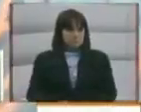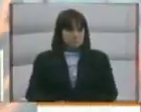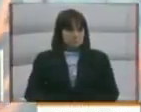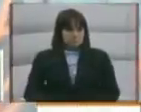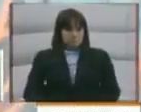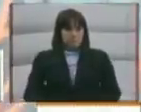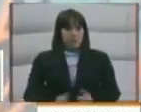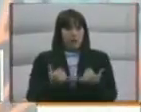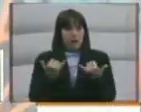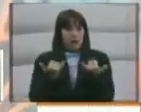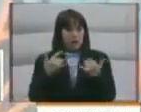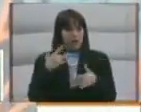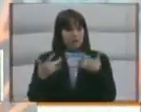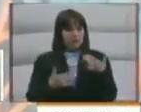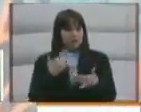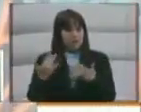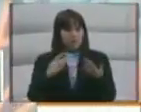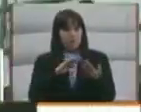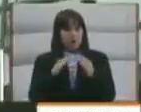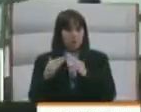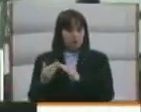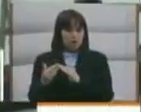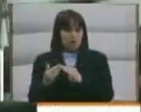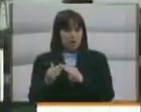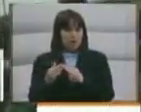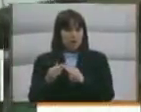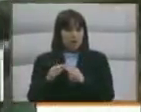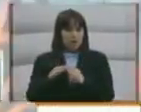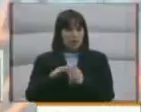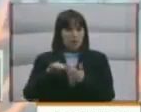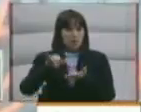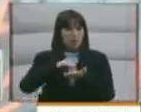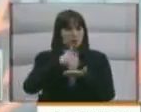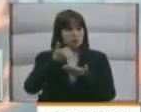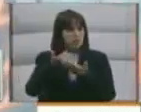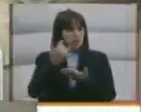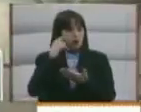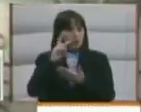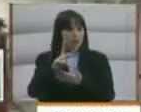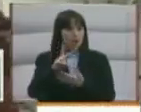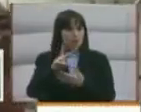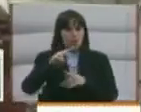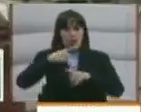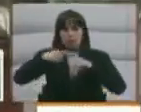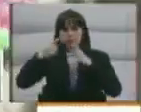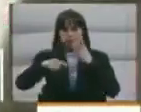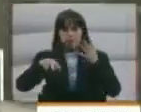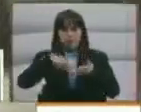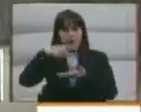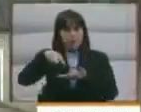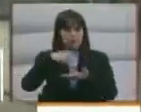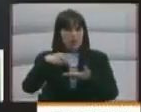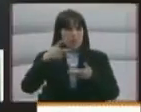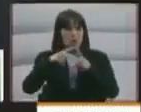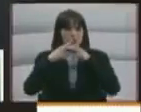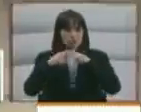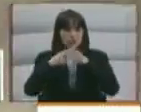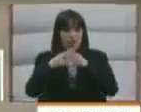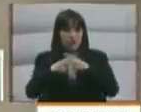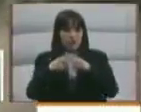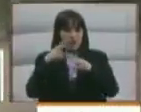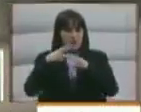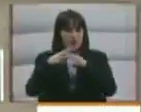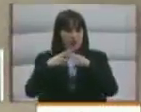Actualmente, actividades para la comunidad como yoga, bailoterapia, crossfit. Tenemos un taller de herrería que ofrecemos el servicio